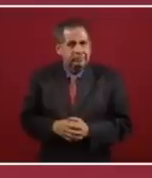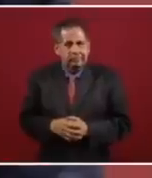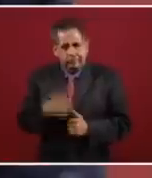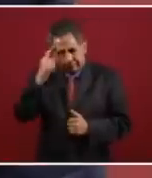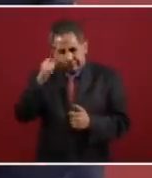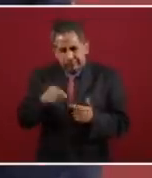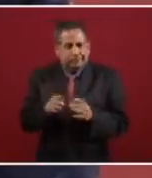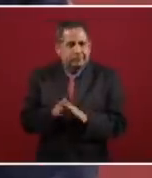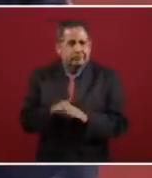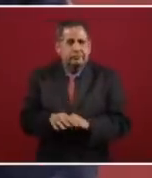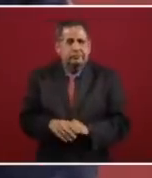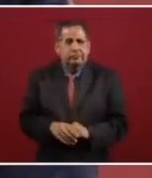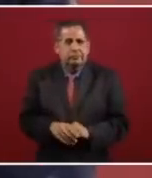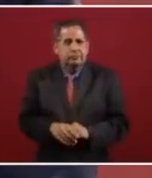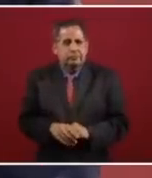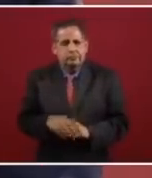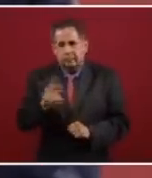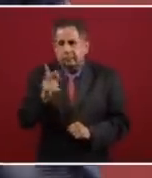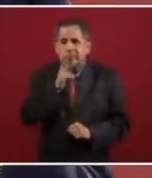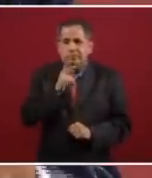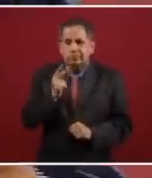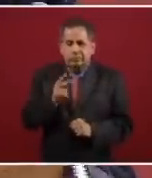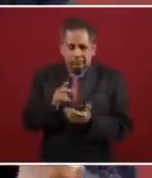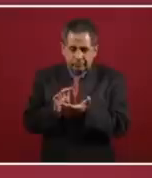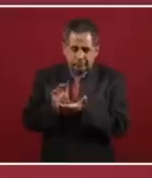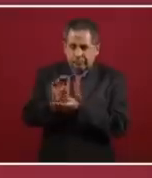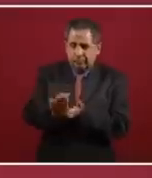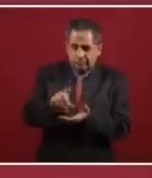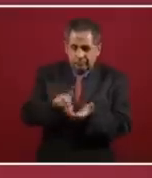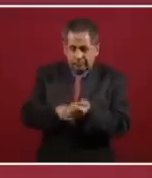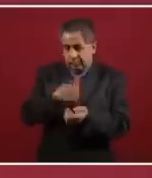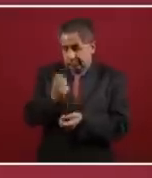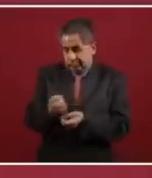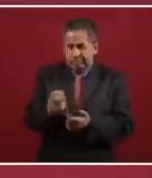Pero ¿cómo Pemex va a invertir en eso,